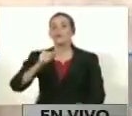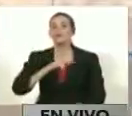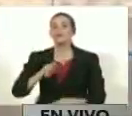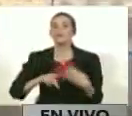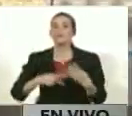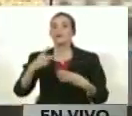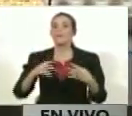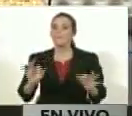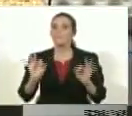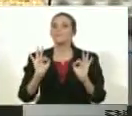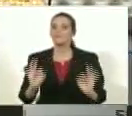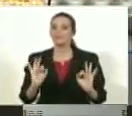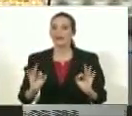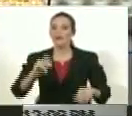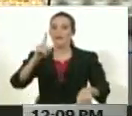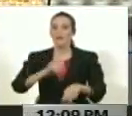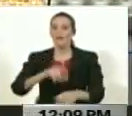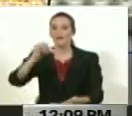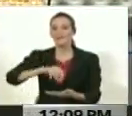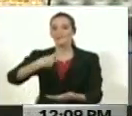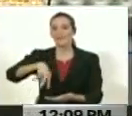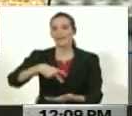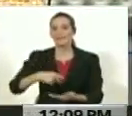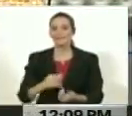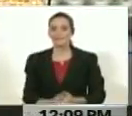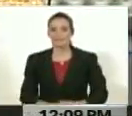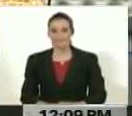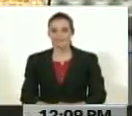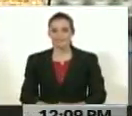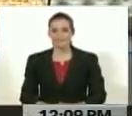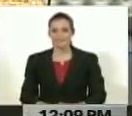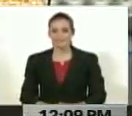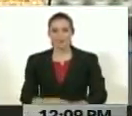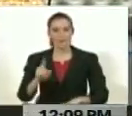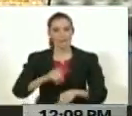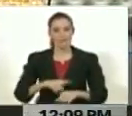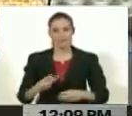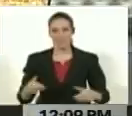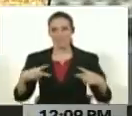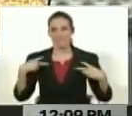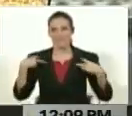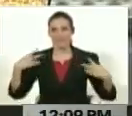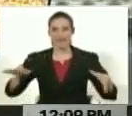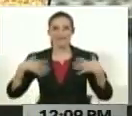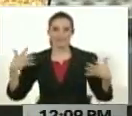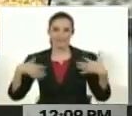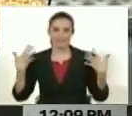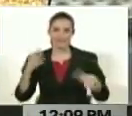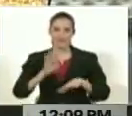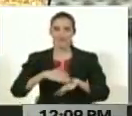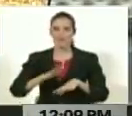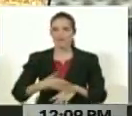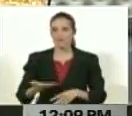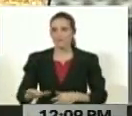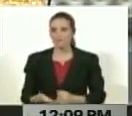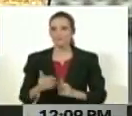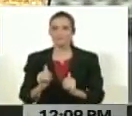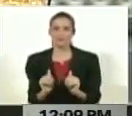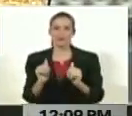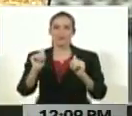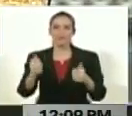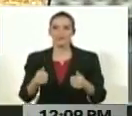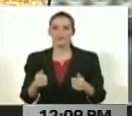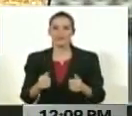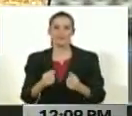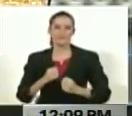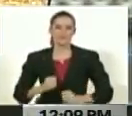programa especial de la Hora de la Salsa. La Hora de la Vida, de la Alegría. Porque arranca con